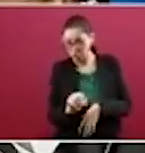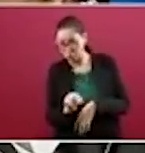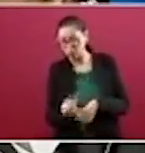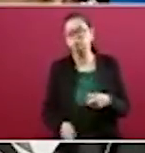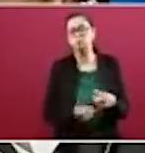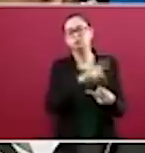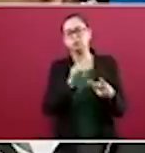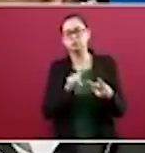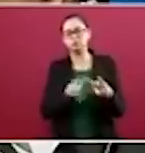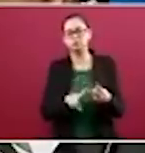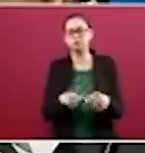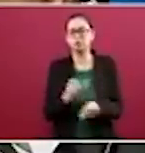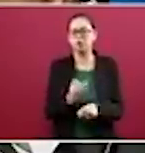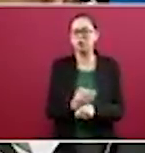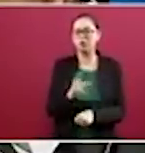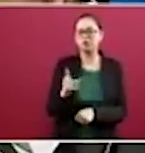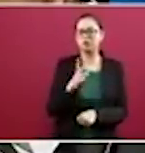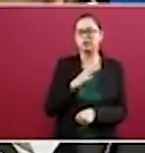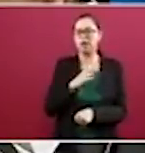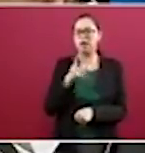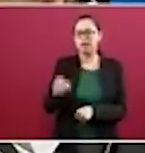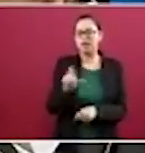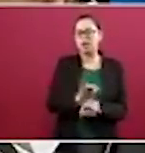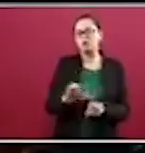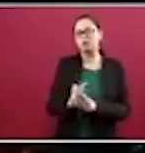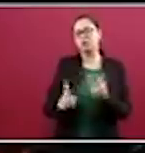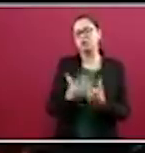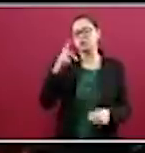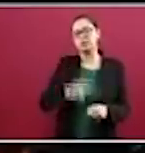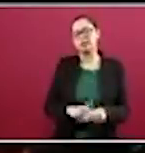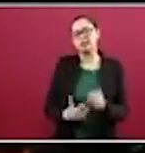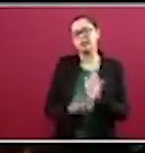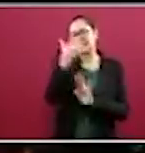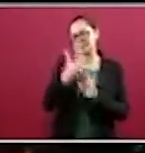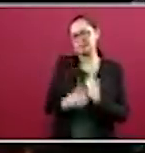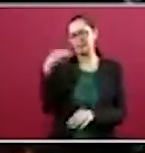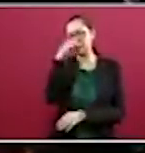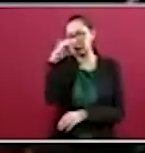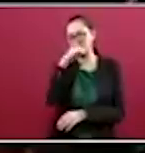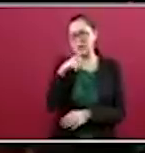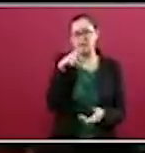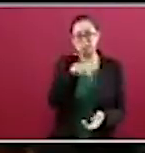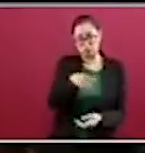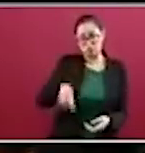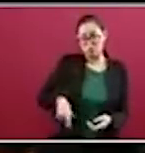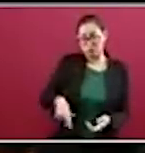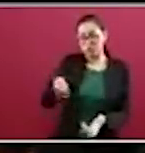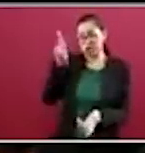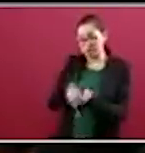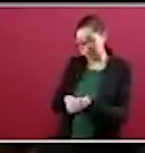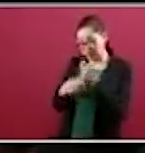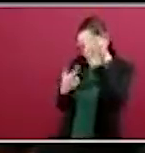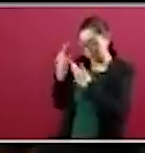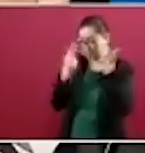están aquí la gente de la Comisión Nacional de los Libros de Texto Gratuito, ¿habrá alguna revisión de parte de su gobierno para darle algún